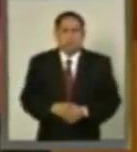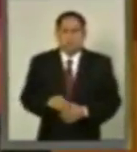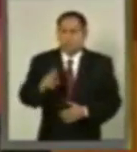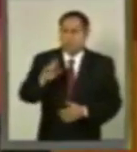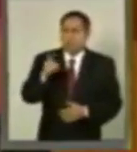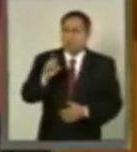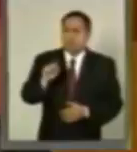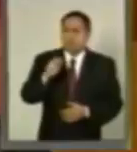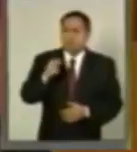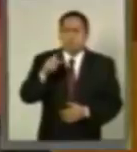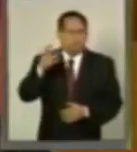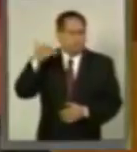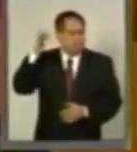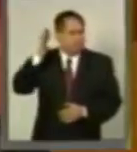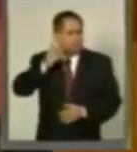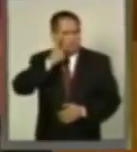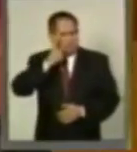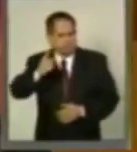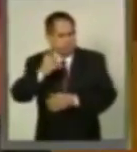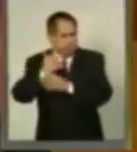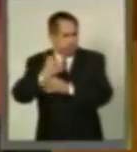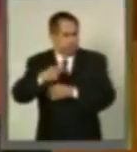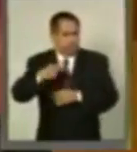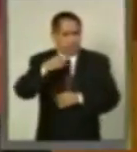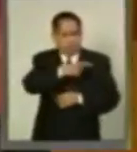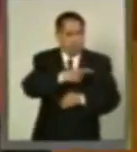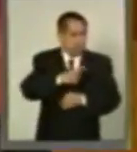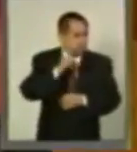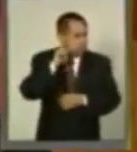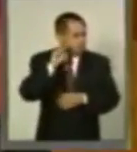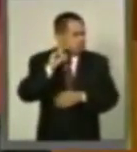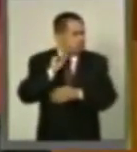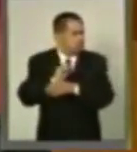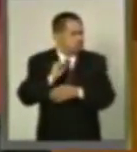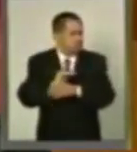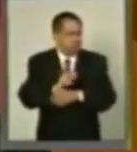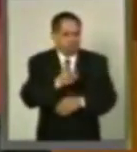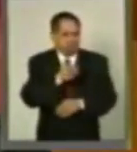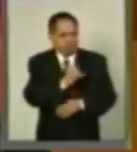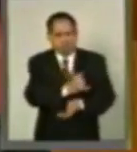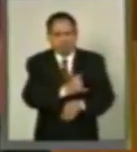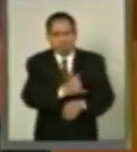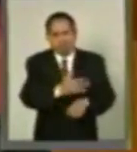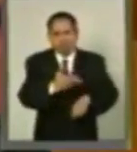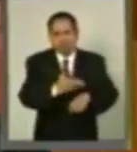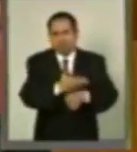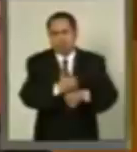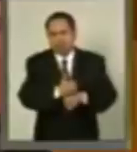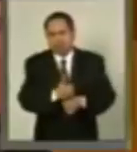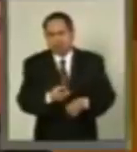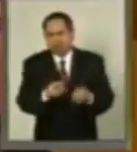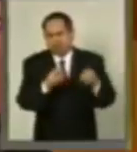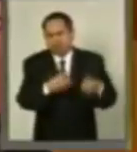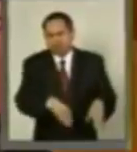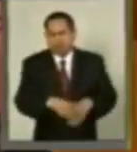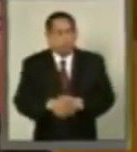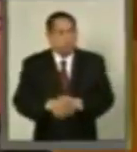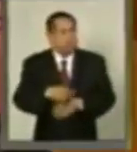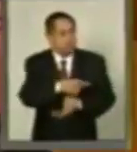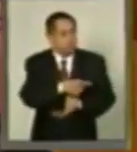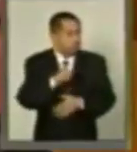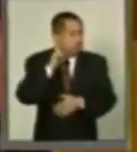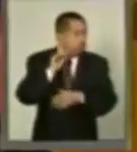Herodes decía, en la sordera llevan la penitencia. Y esa penitencia les está por